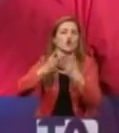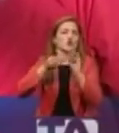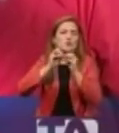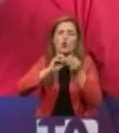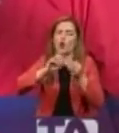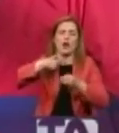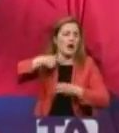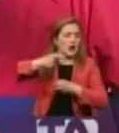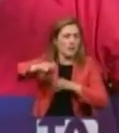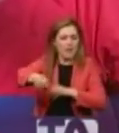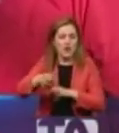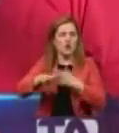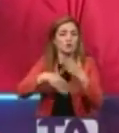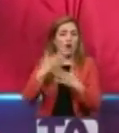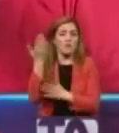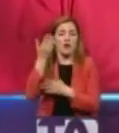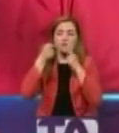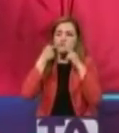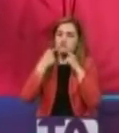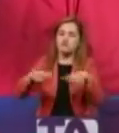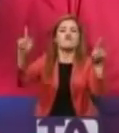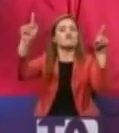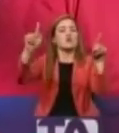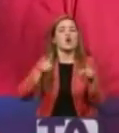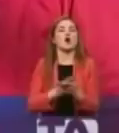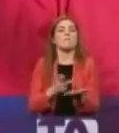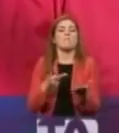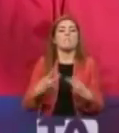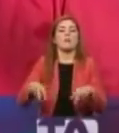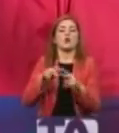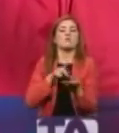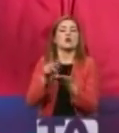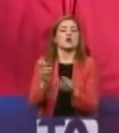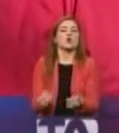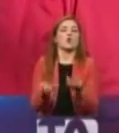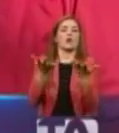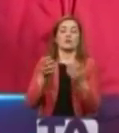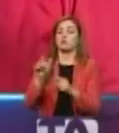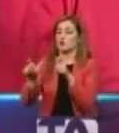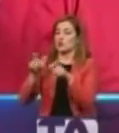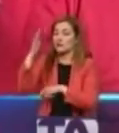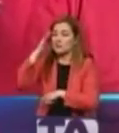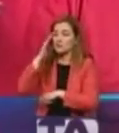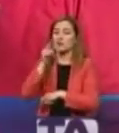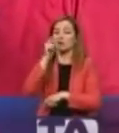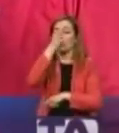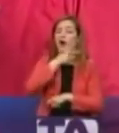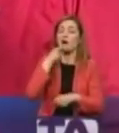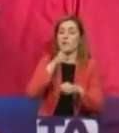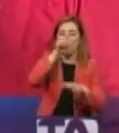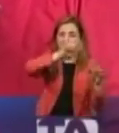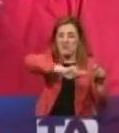y se anunciará este tipo de medidas que sirvan para, sobre todo, para fomentar y